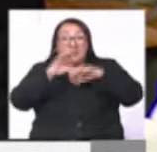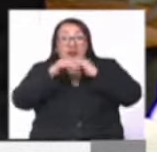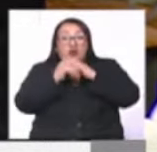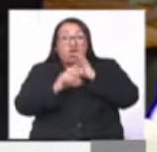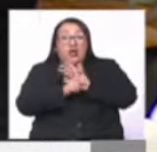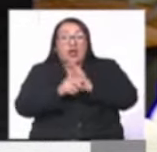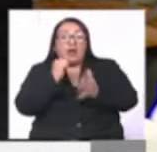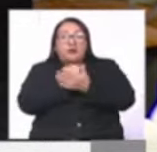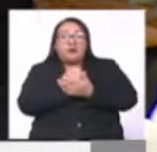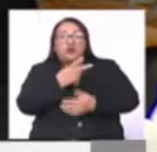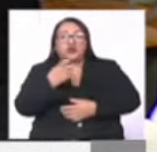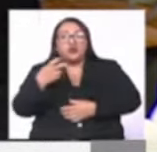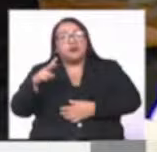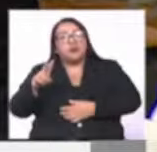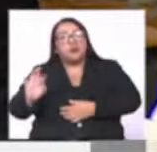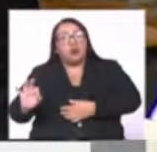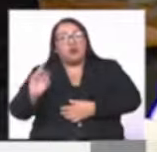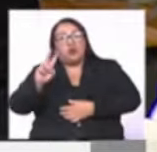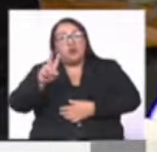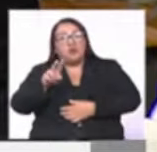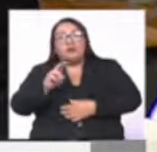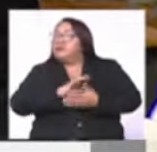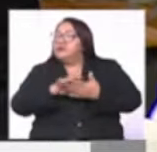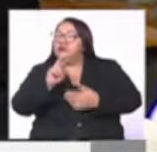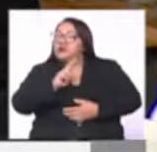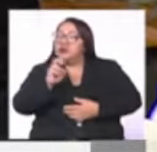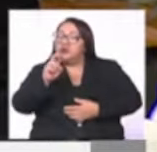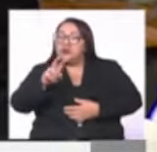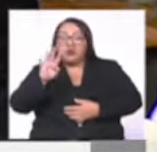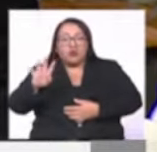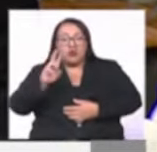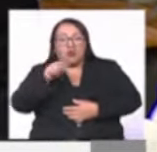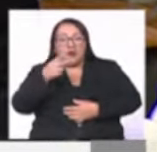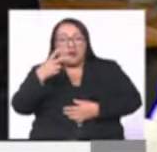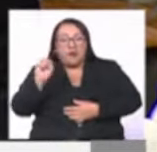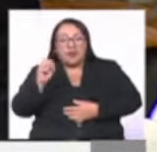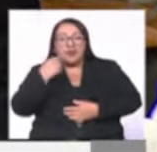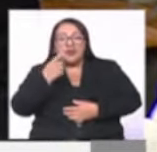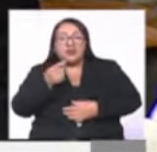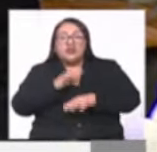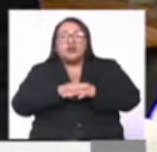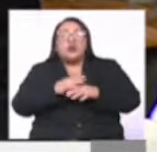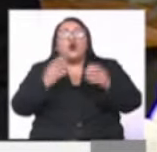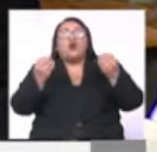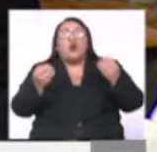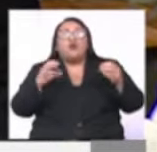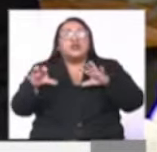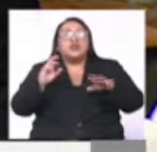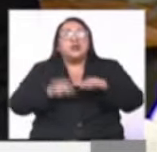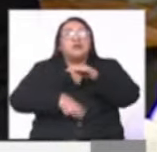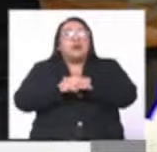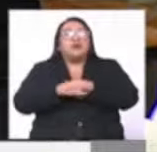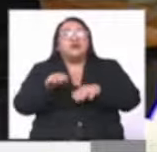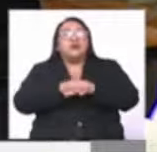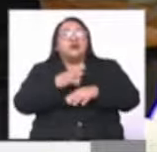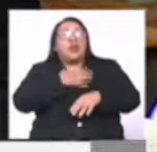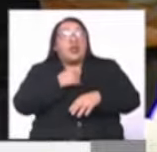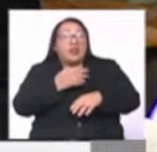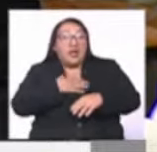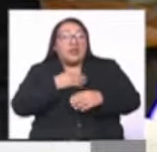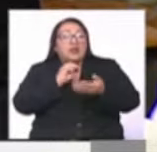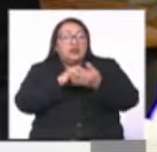la resolución número 224 2020 que contenía un criterio interpretativo sobre el rango de edad de sus miembros el mismo que